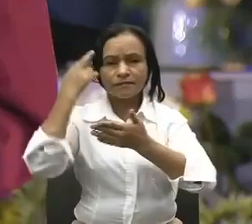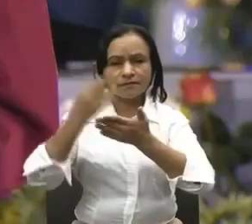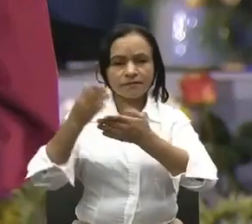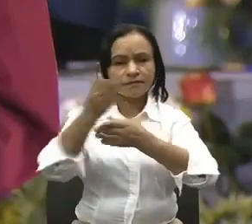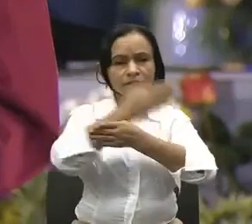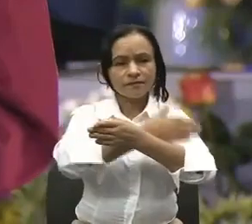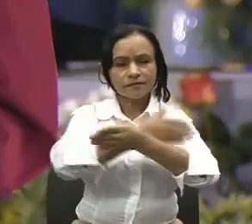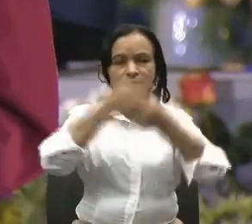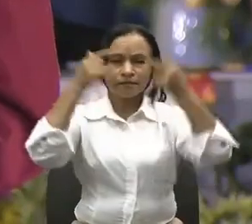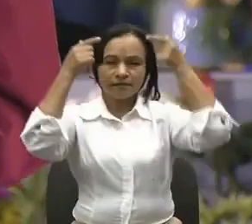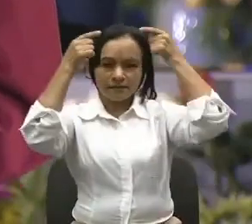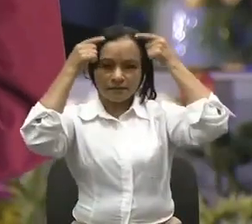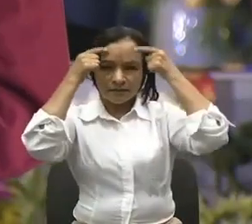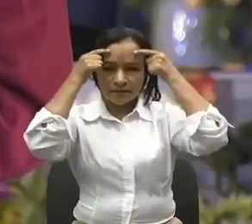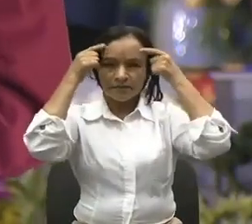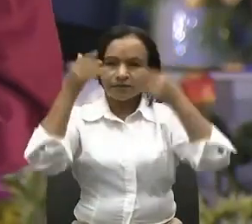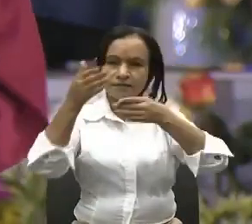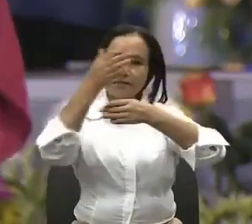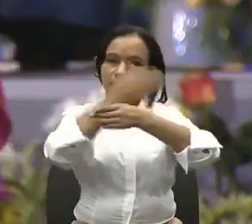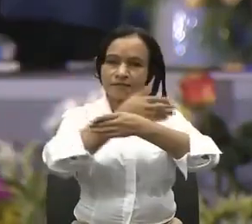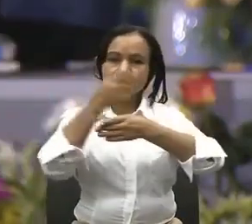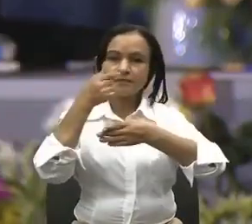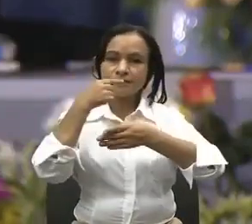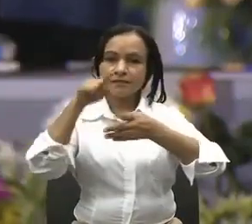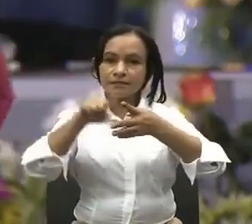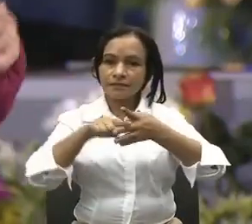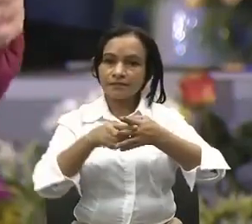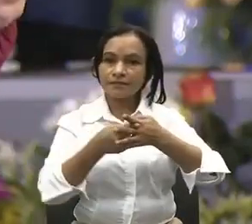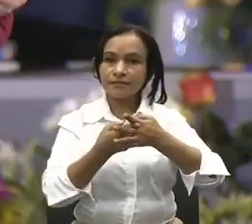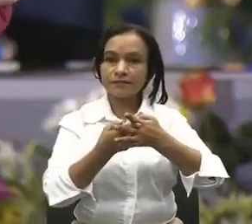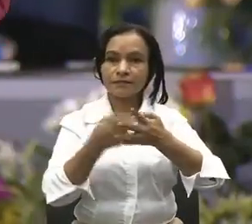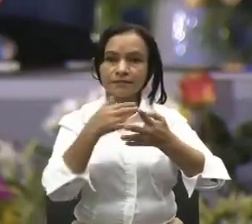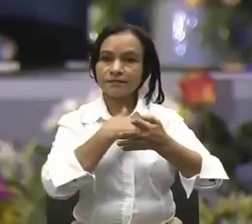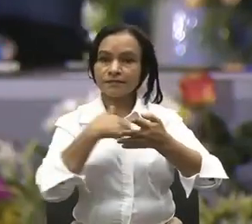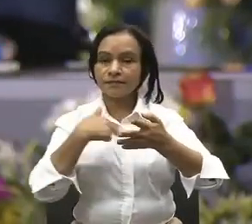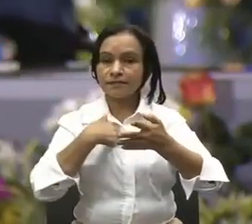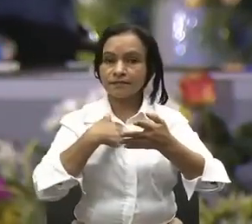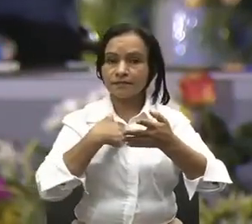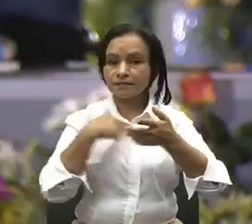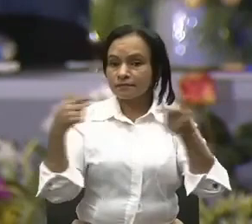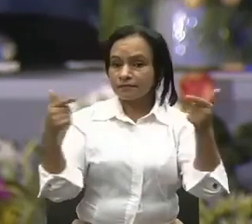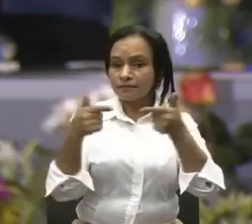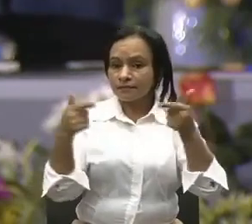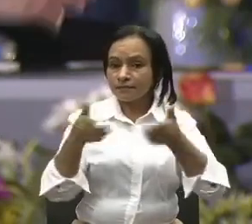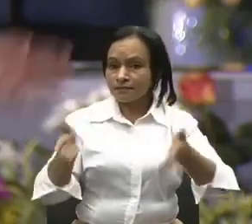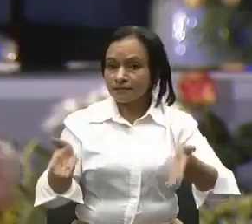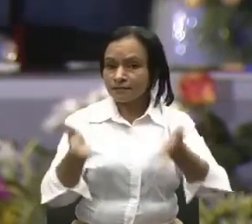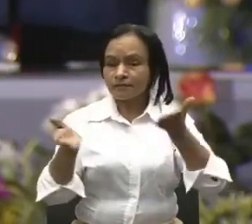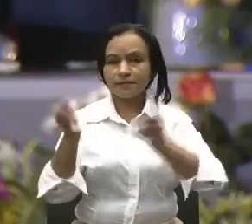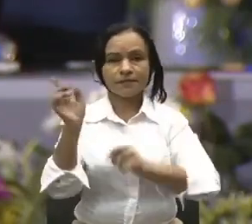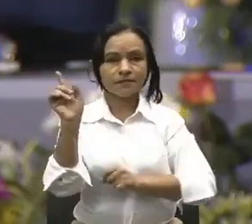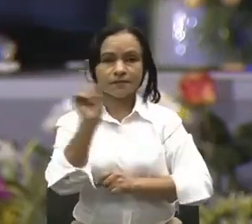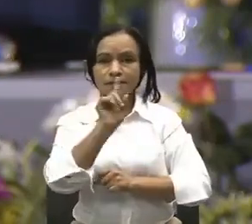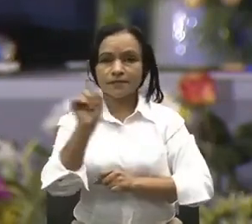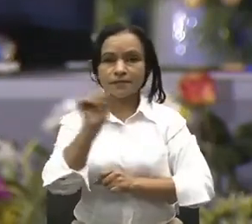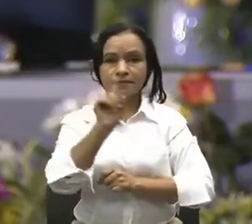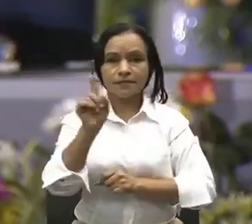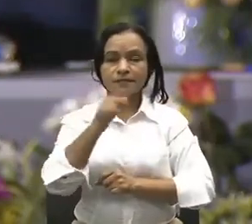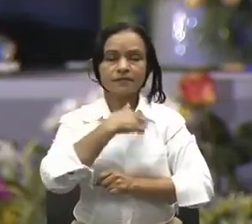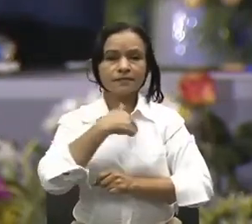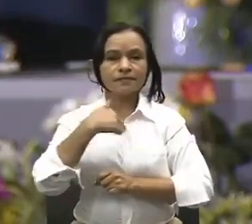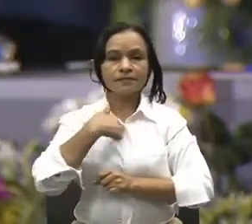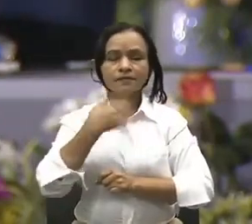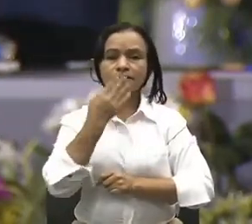Chávez, el ALBA se organiza no para promover actos de terrorismo, sino para